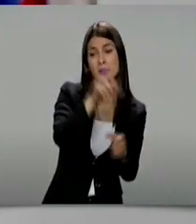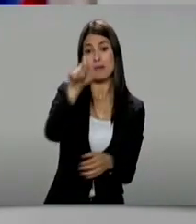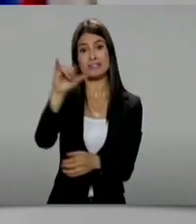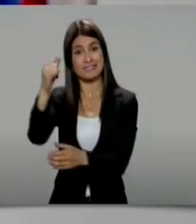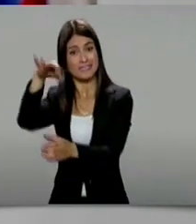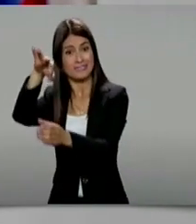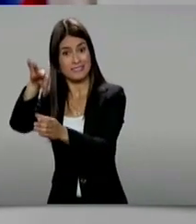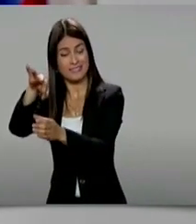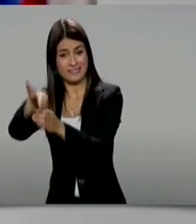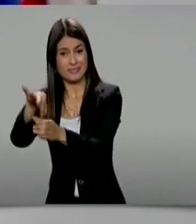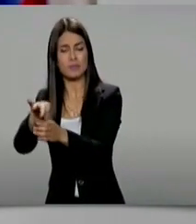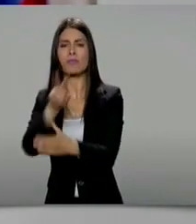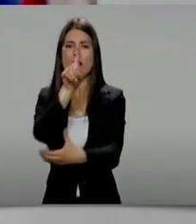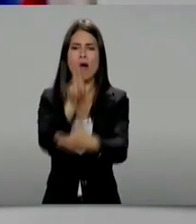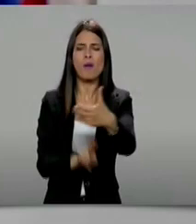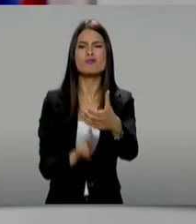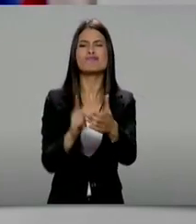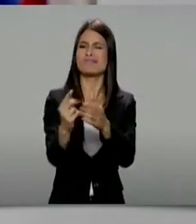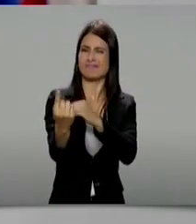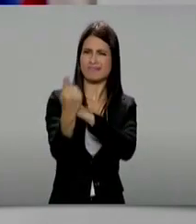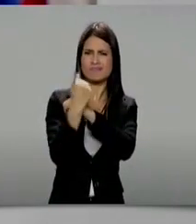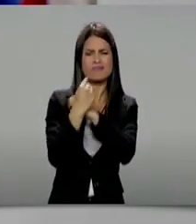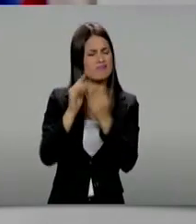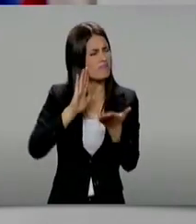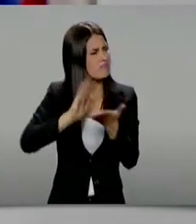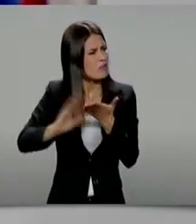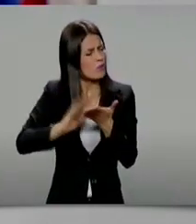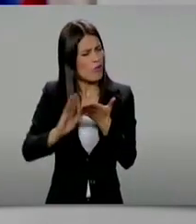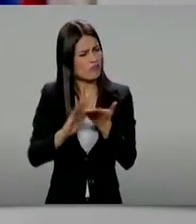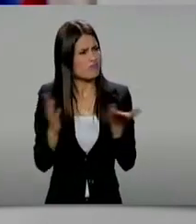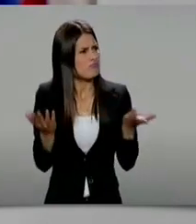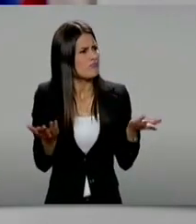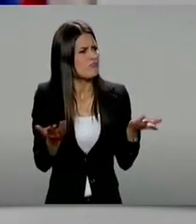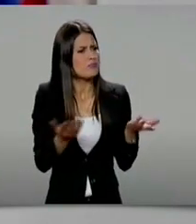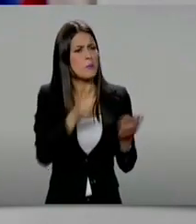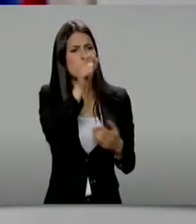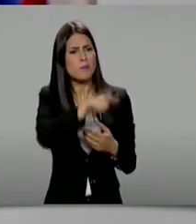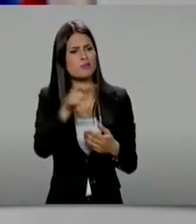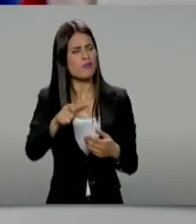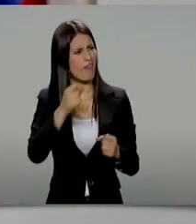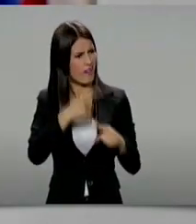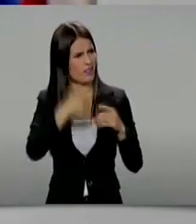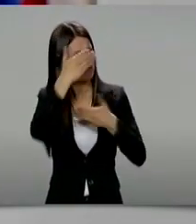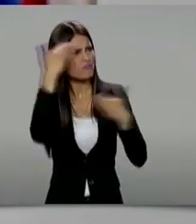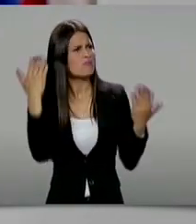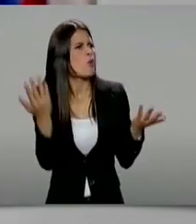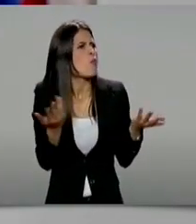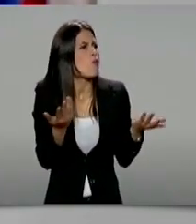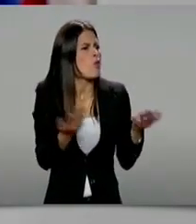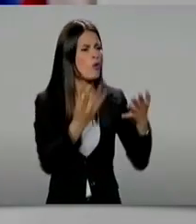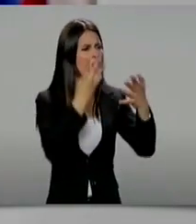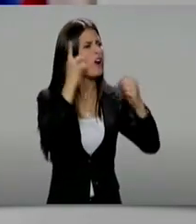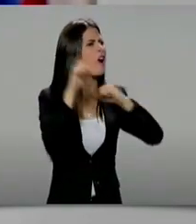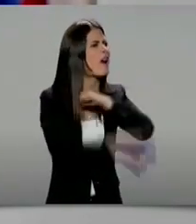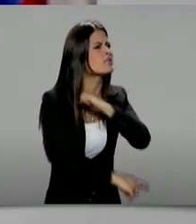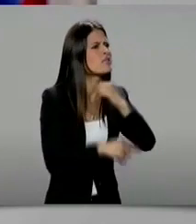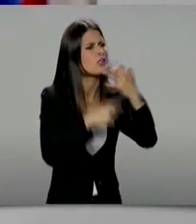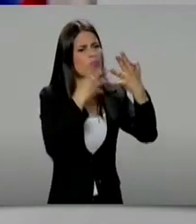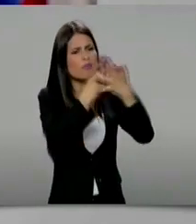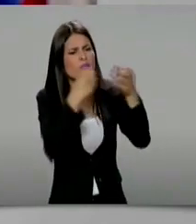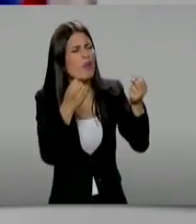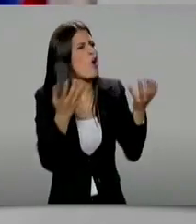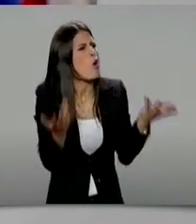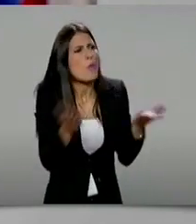consistía la restricción efectiva de la libertad Pues fue criticado como impreciso eso